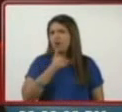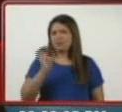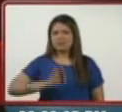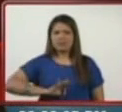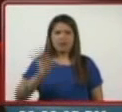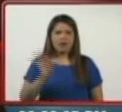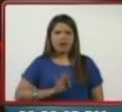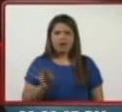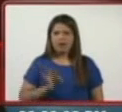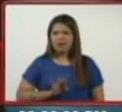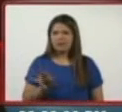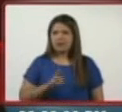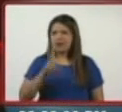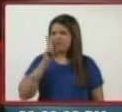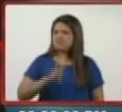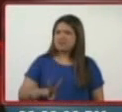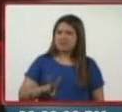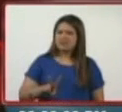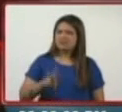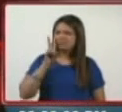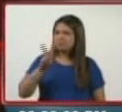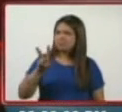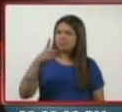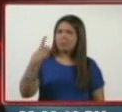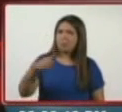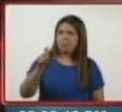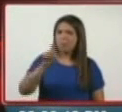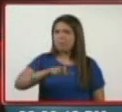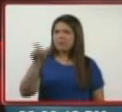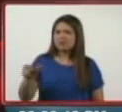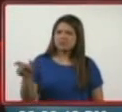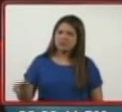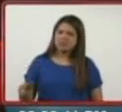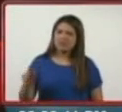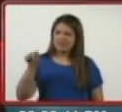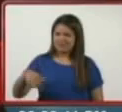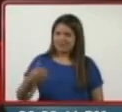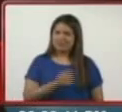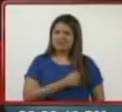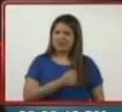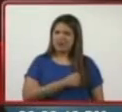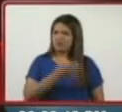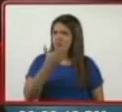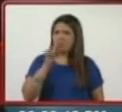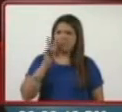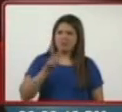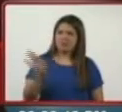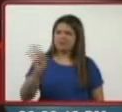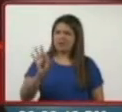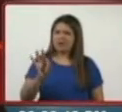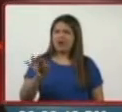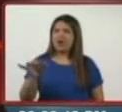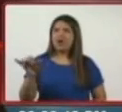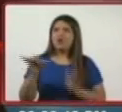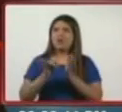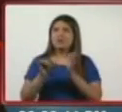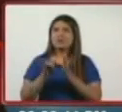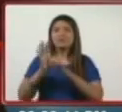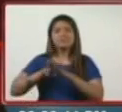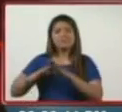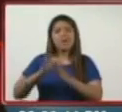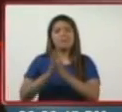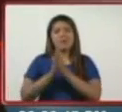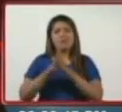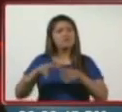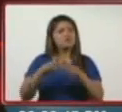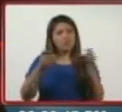aquí visibilidad de autoridad local alguna. Es más, de acá a los vecinos nosotros llamamos a la reflexión, estos